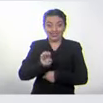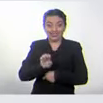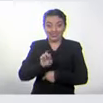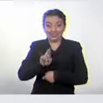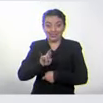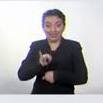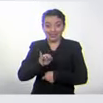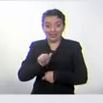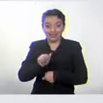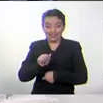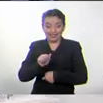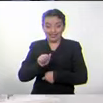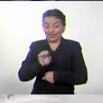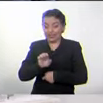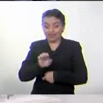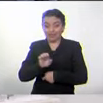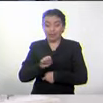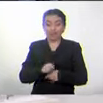encendemos el interruptor.